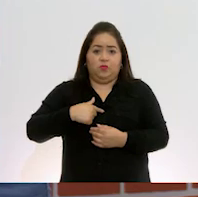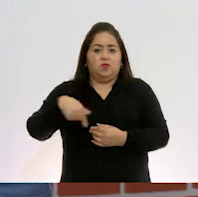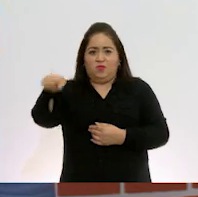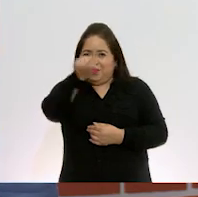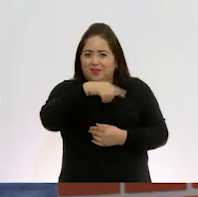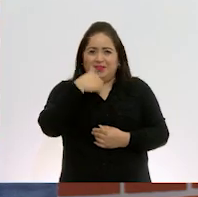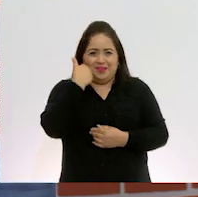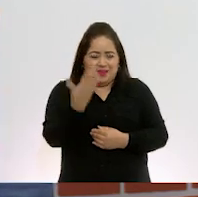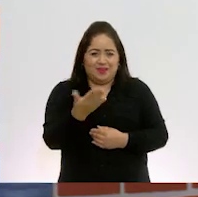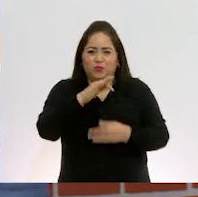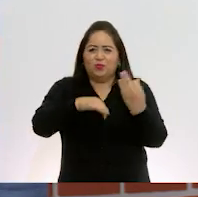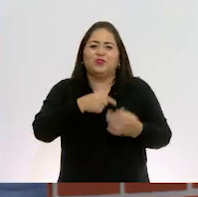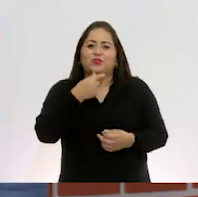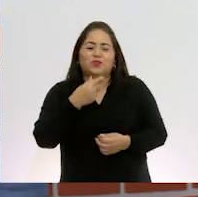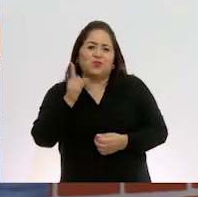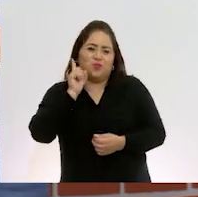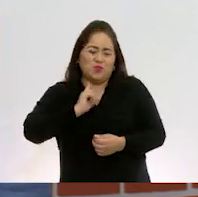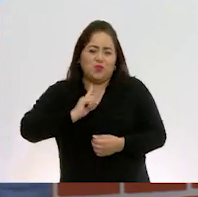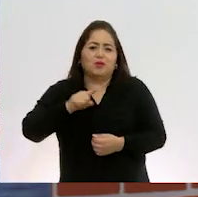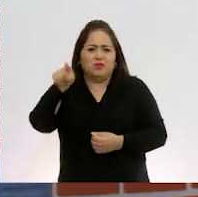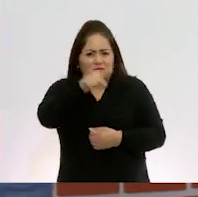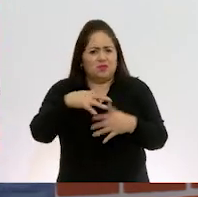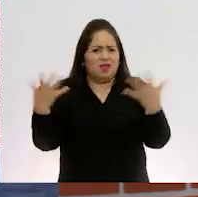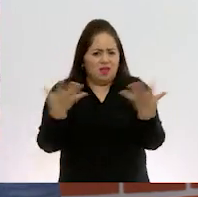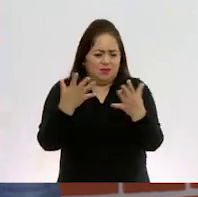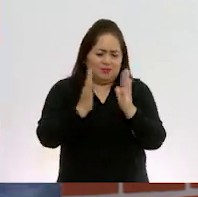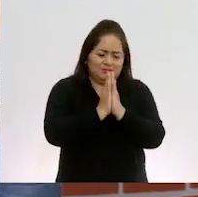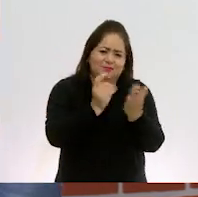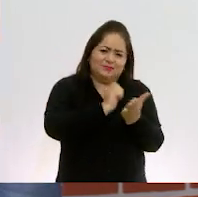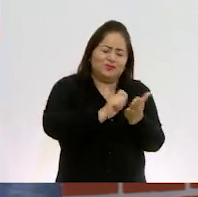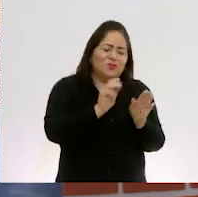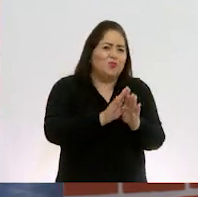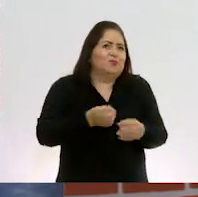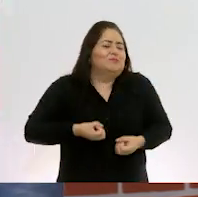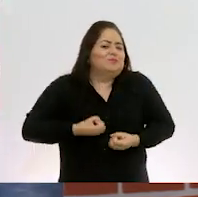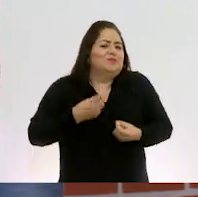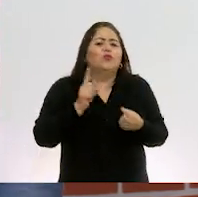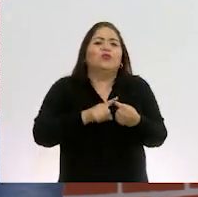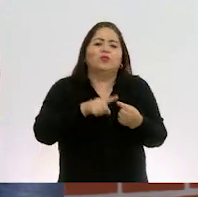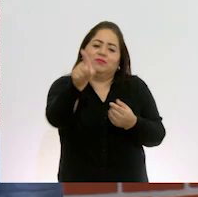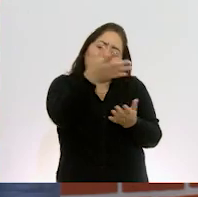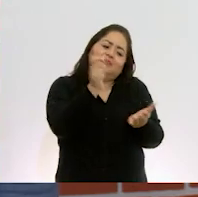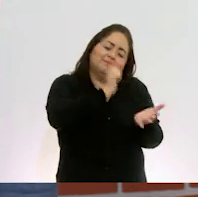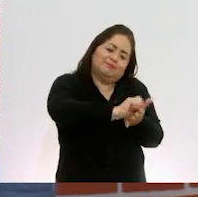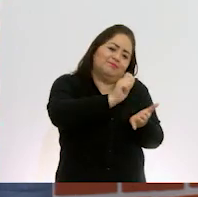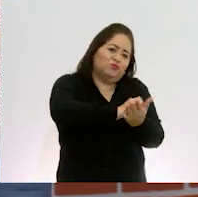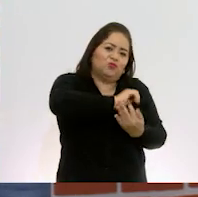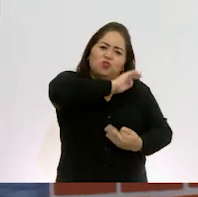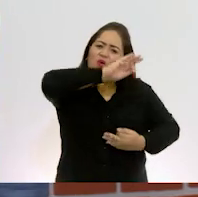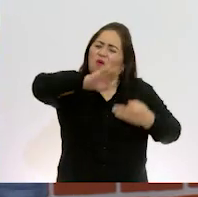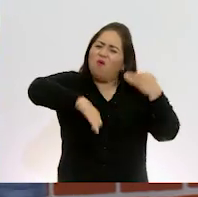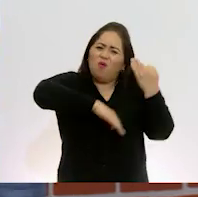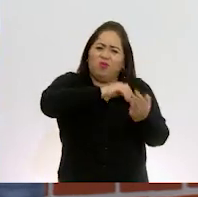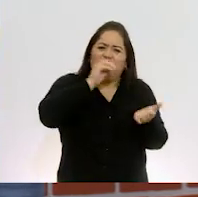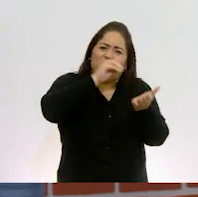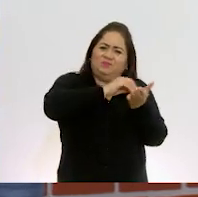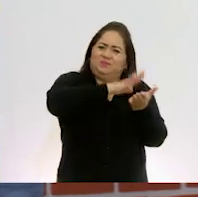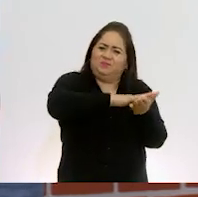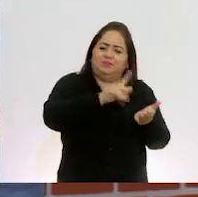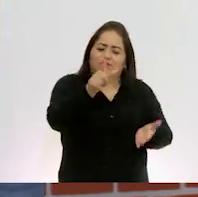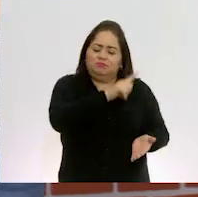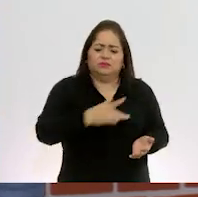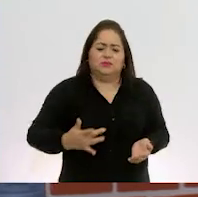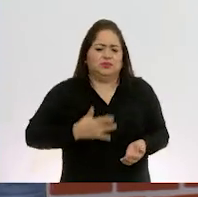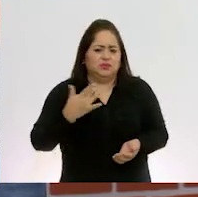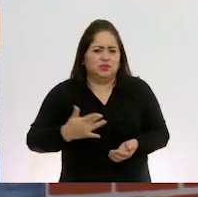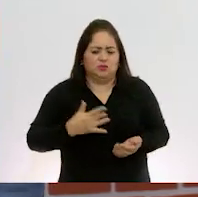a todos y a todas a que hagamos un diario de emociones en donde anotemos todos estos